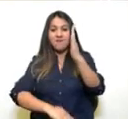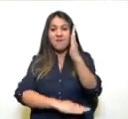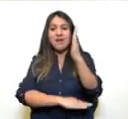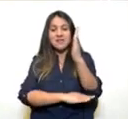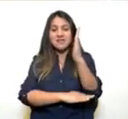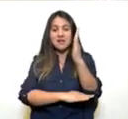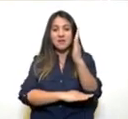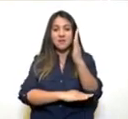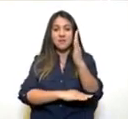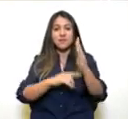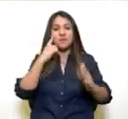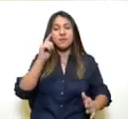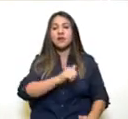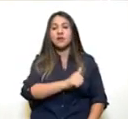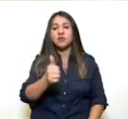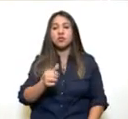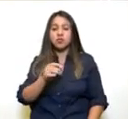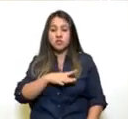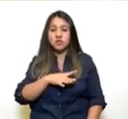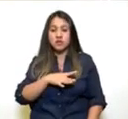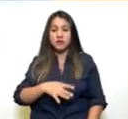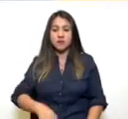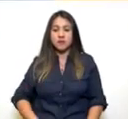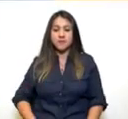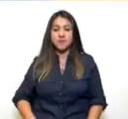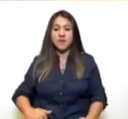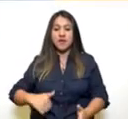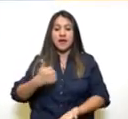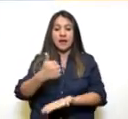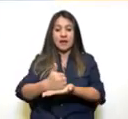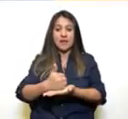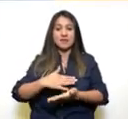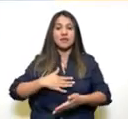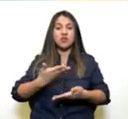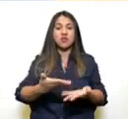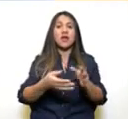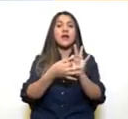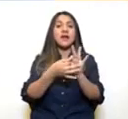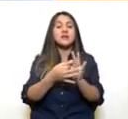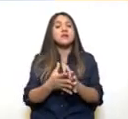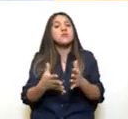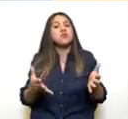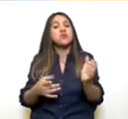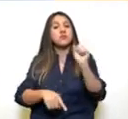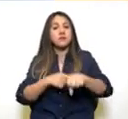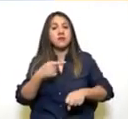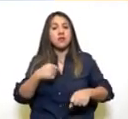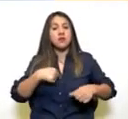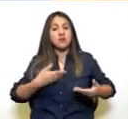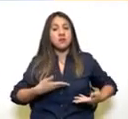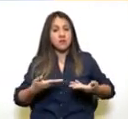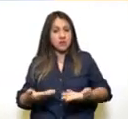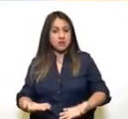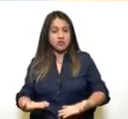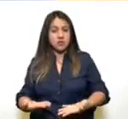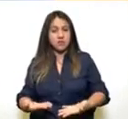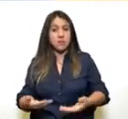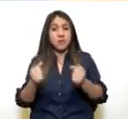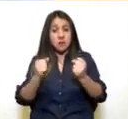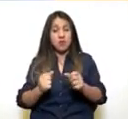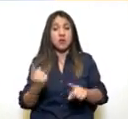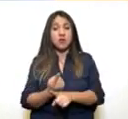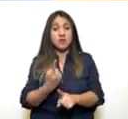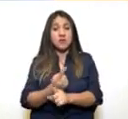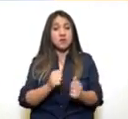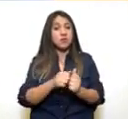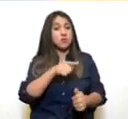para todos los chilenos alcaldesa yo le quiero agradecer muchísimo que haya aceptado esta invitación puede conversar